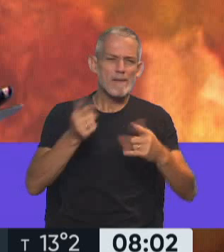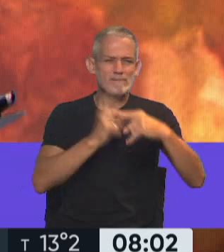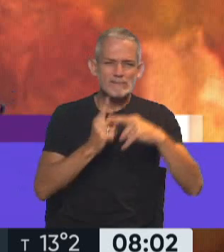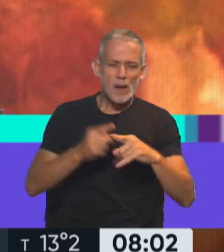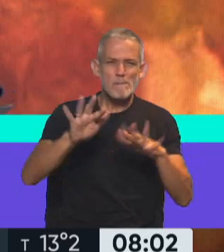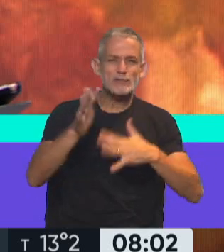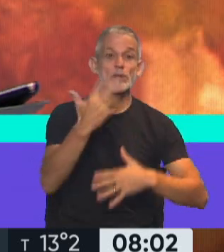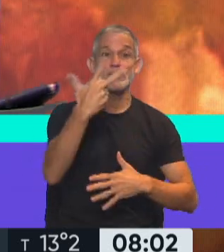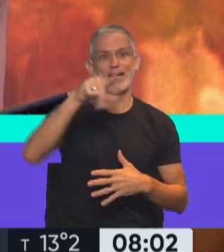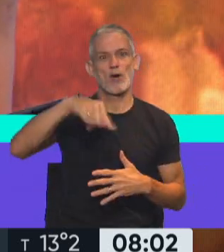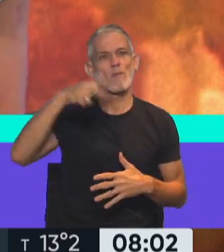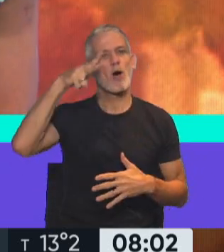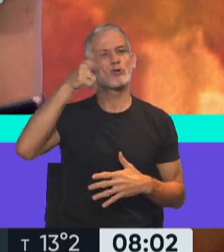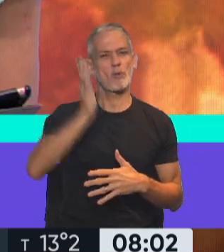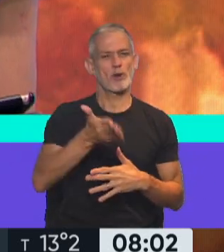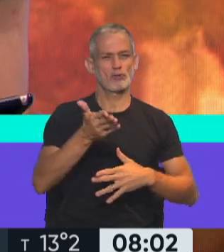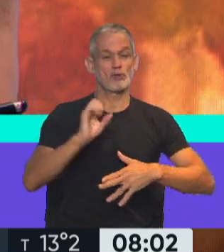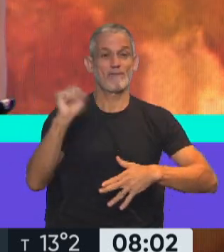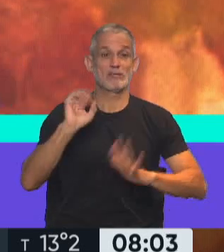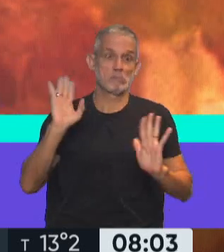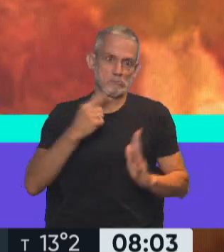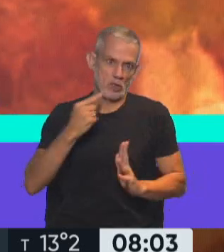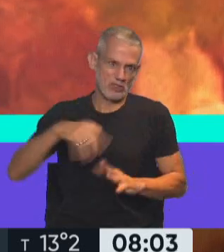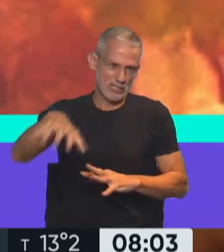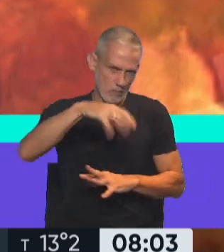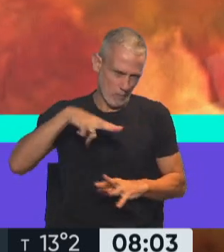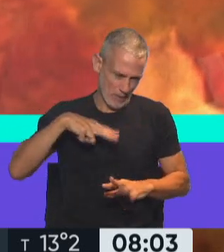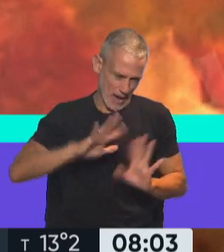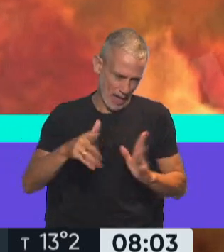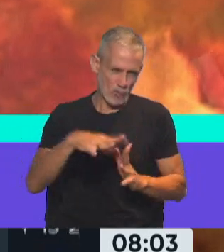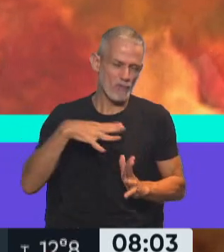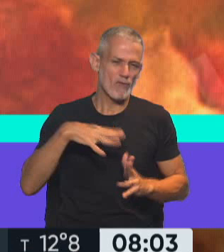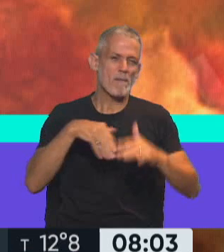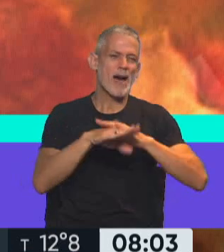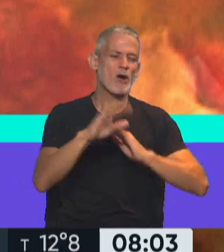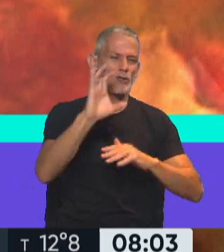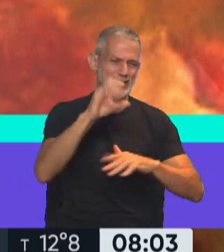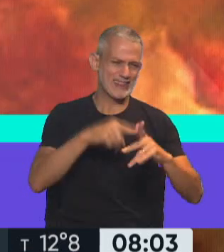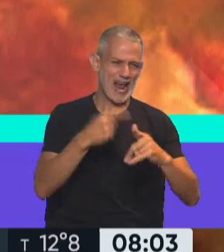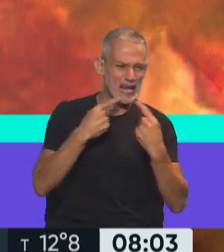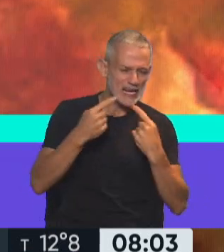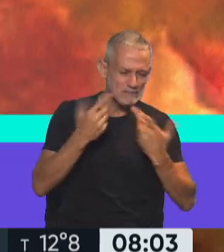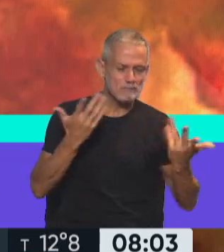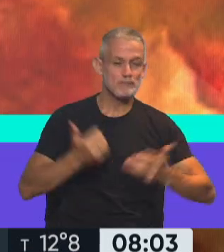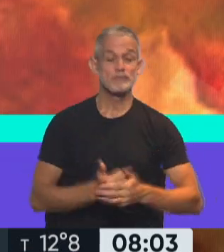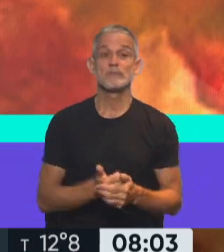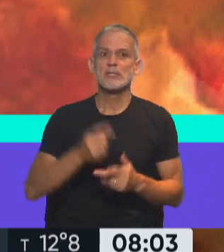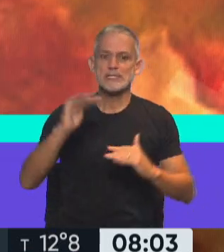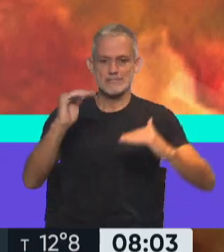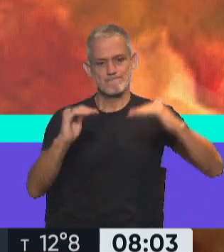del 3,8%. Esto es lo que dicen las consultoras que releva el Banco Central. Y por eso, muy cerca